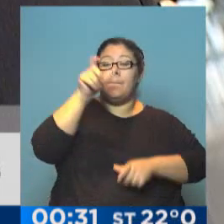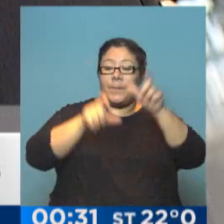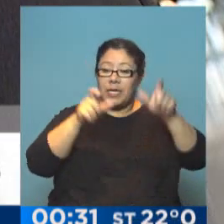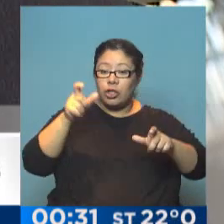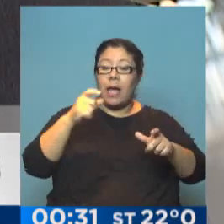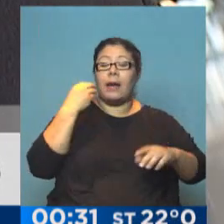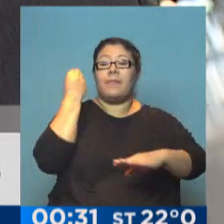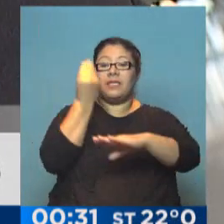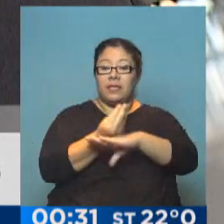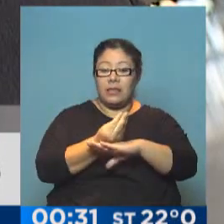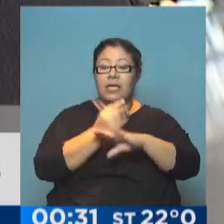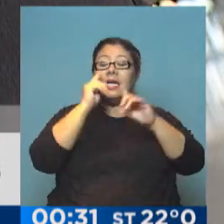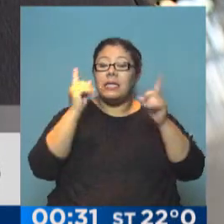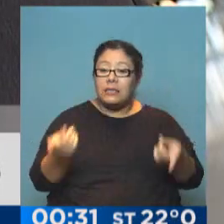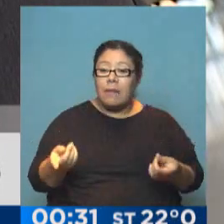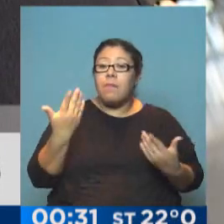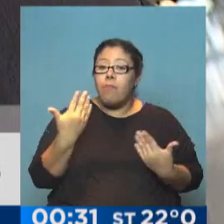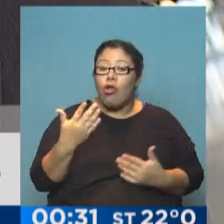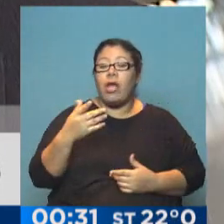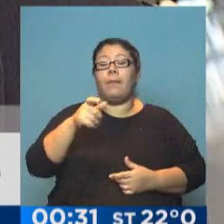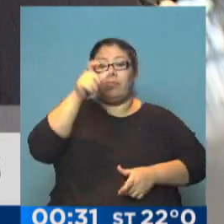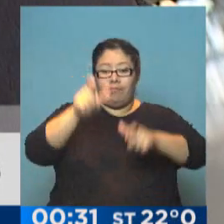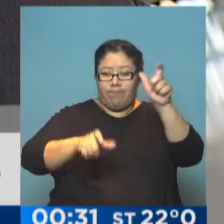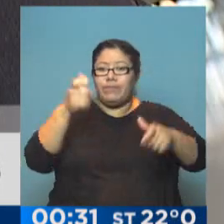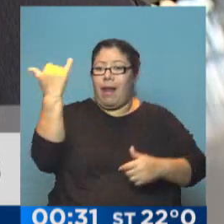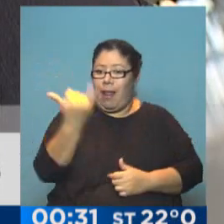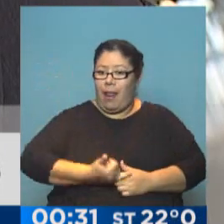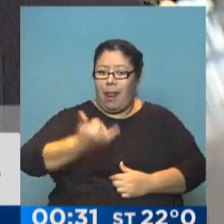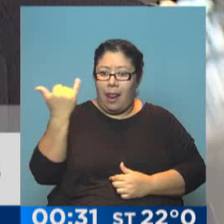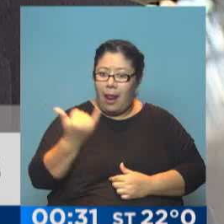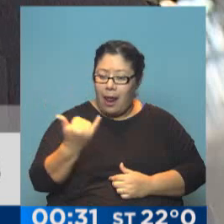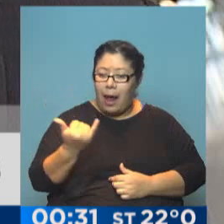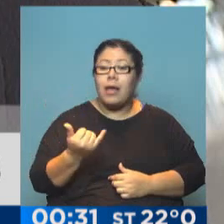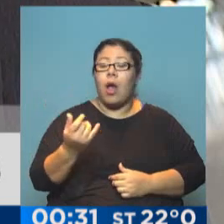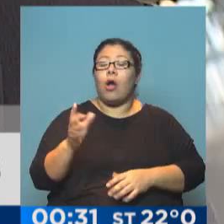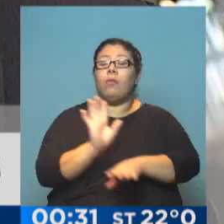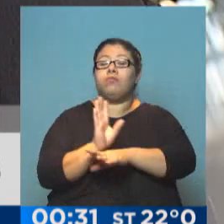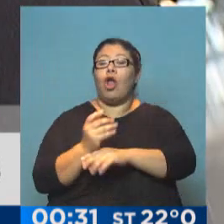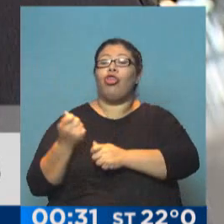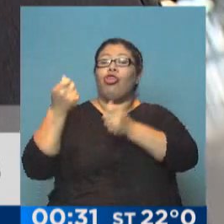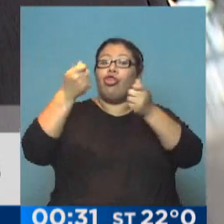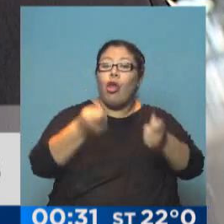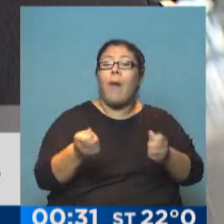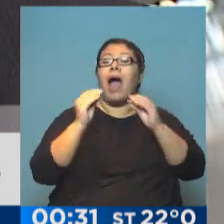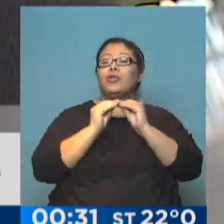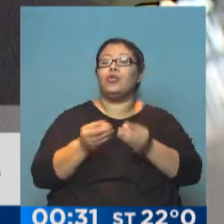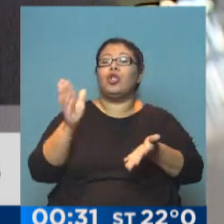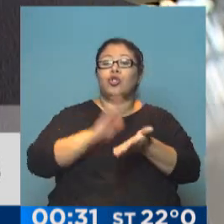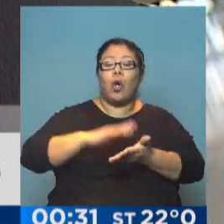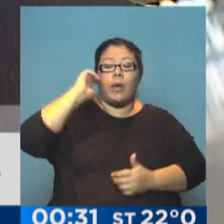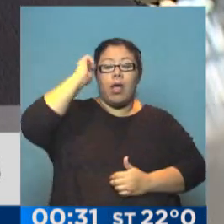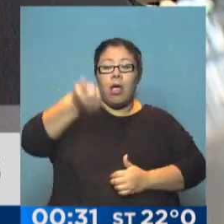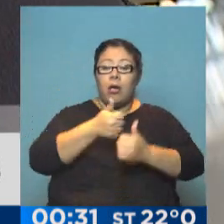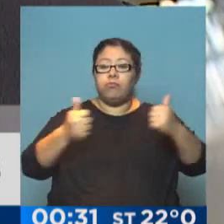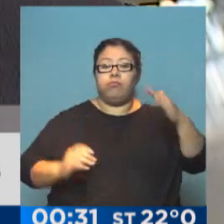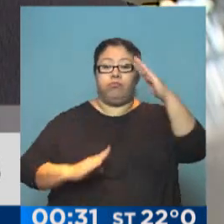cámaras de la Capital Federal que podían ocupar, durante el tiempo que fuera necesario, ocuparse de los asuntos que tiene la Corte sin tener que recurrir